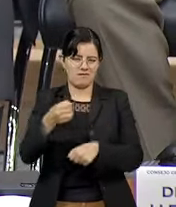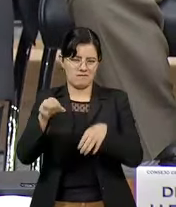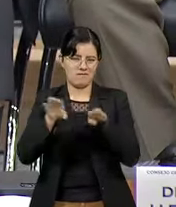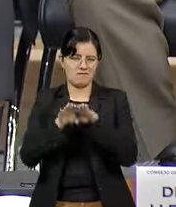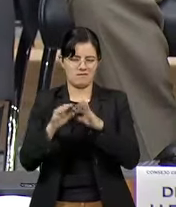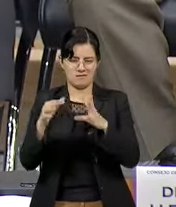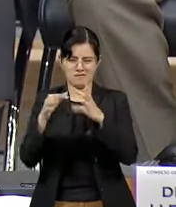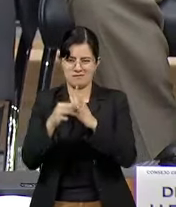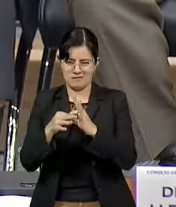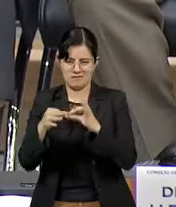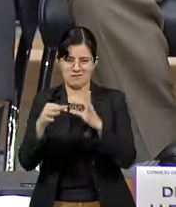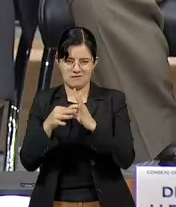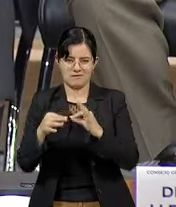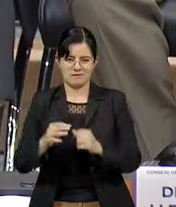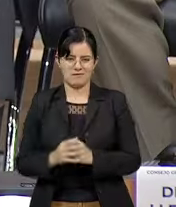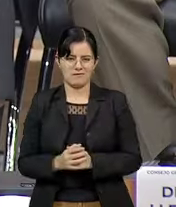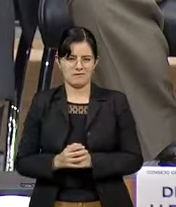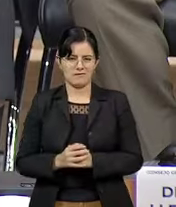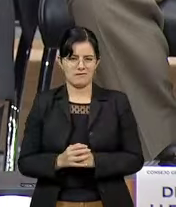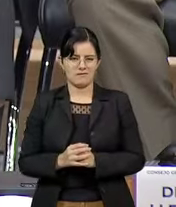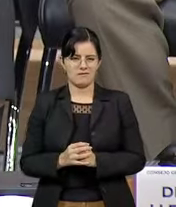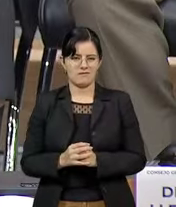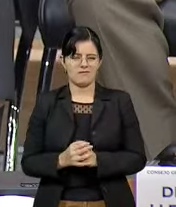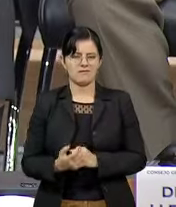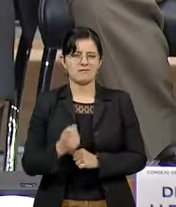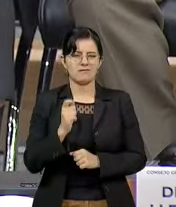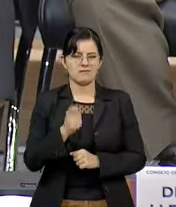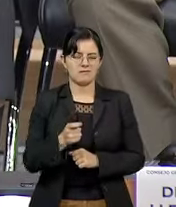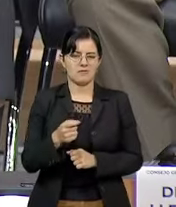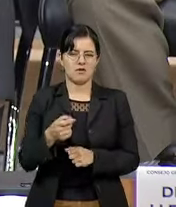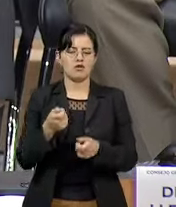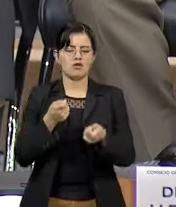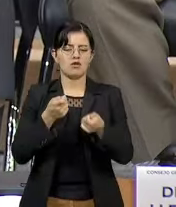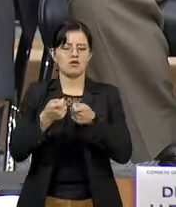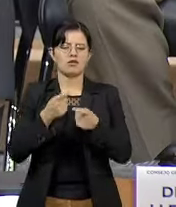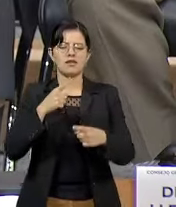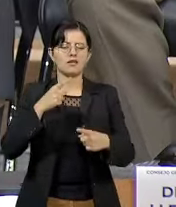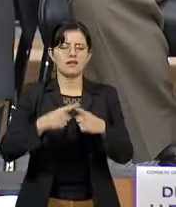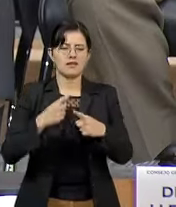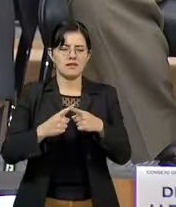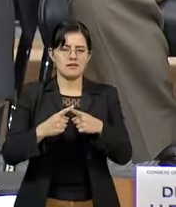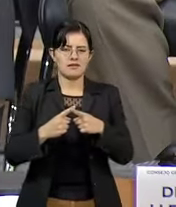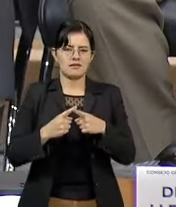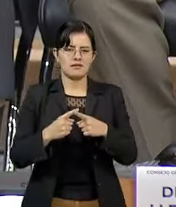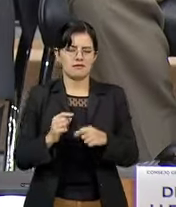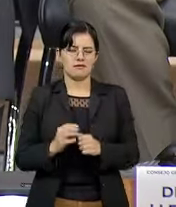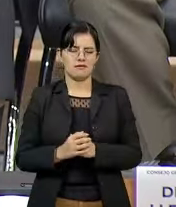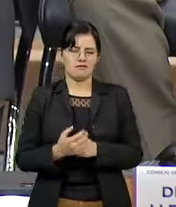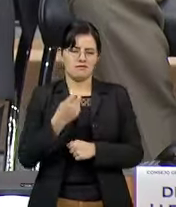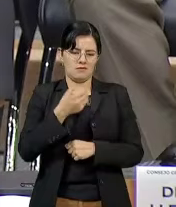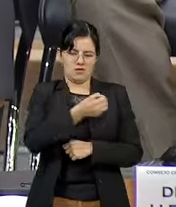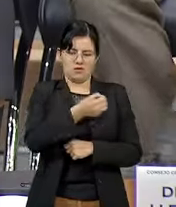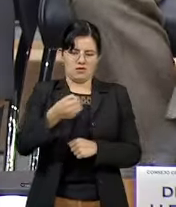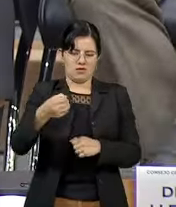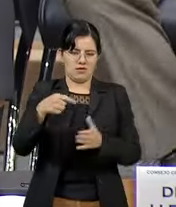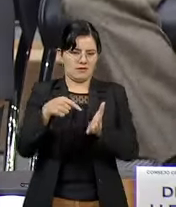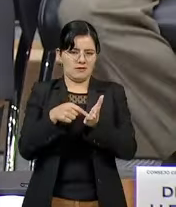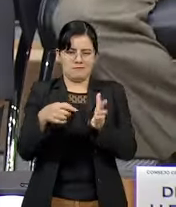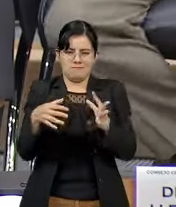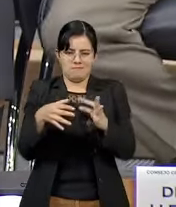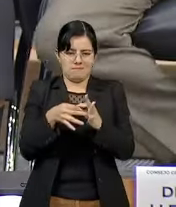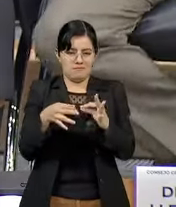democráticos o sea el control de todo esto está establecido no pueden salirse de